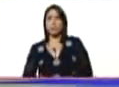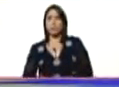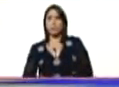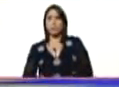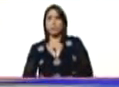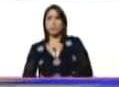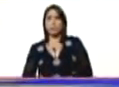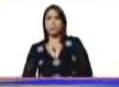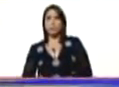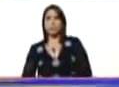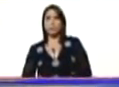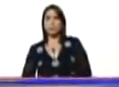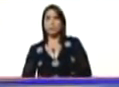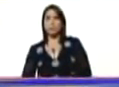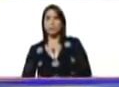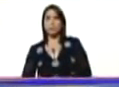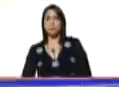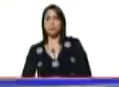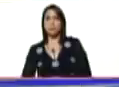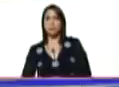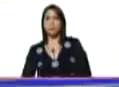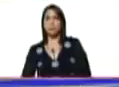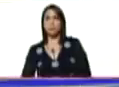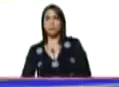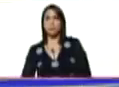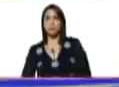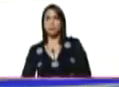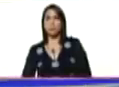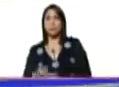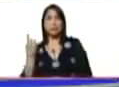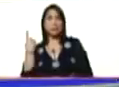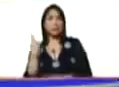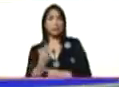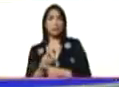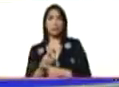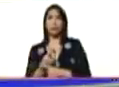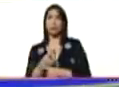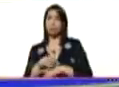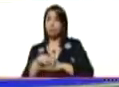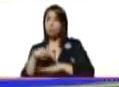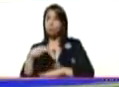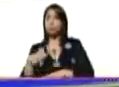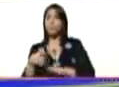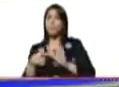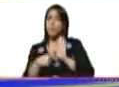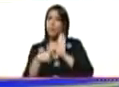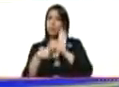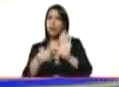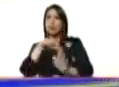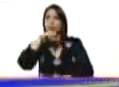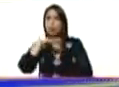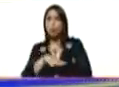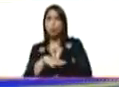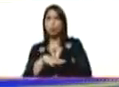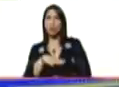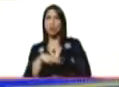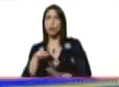Alfred Nazaret Ñáñez. Hay que dejar marcada la historia de esta constituyente.